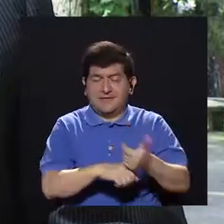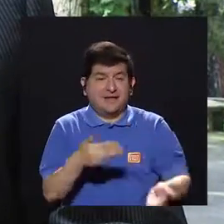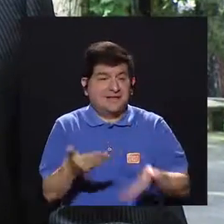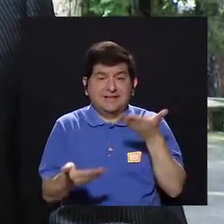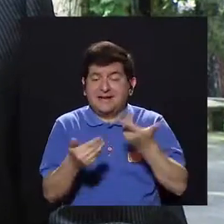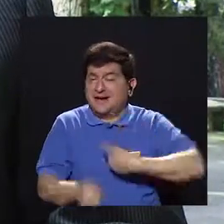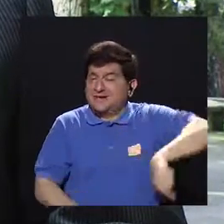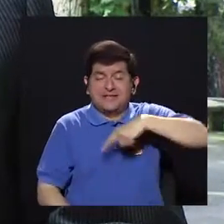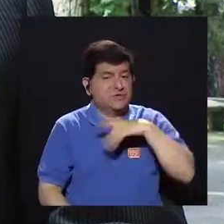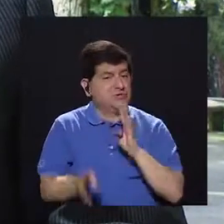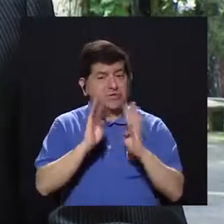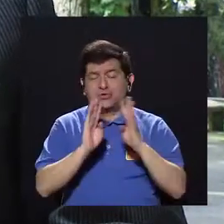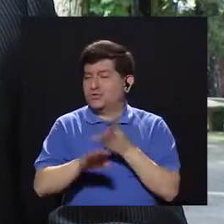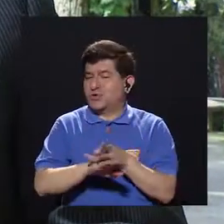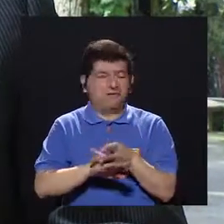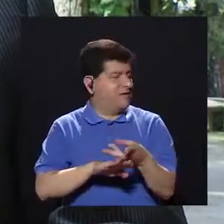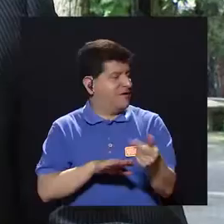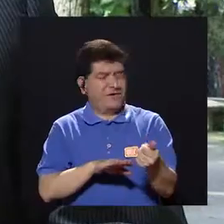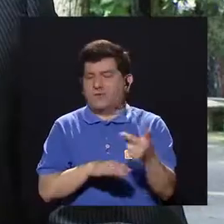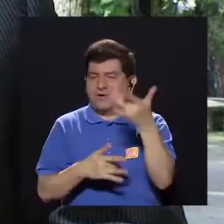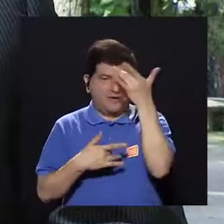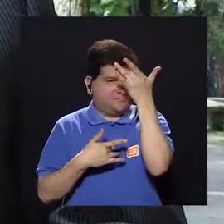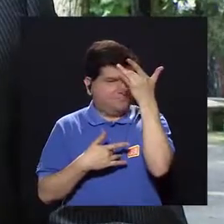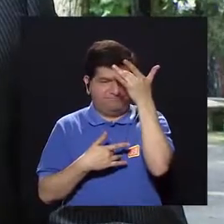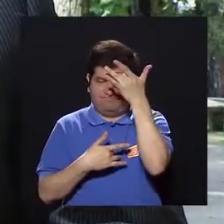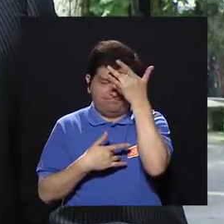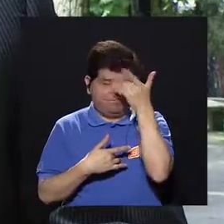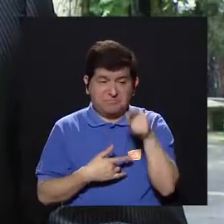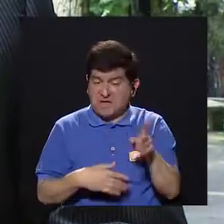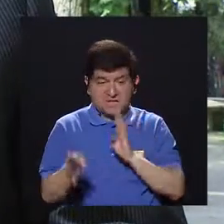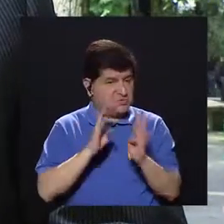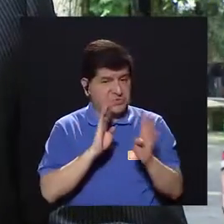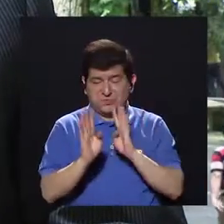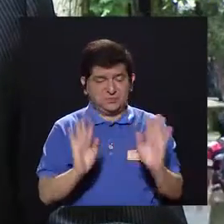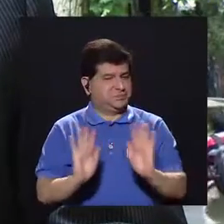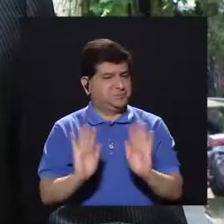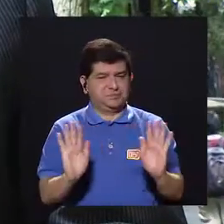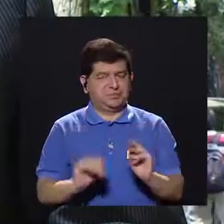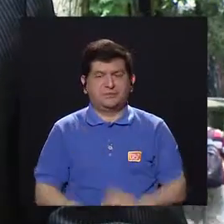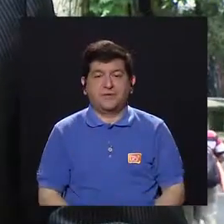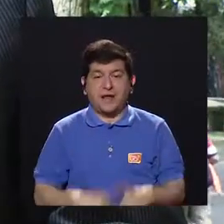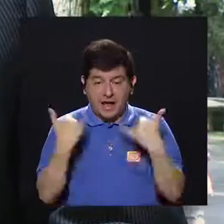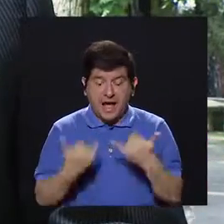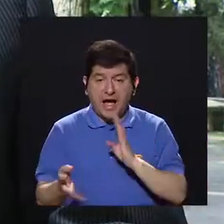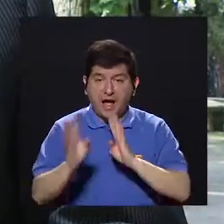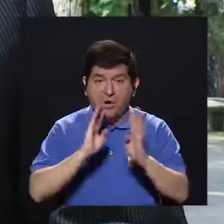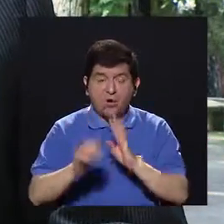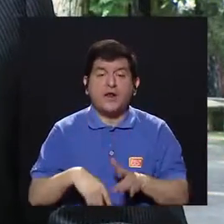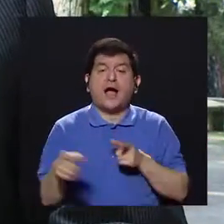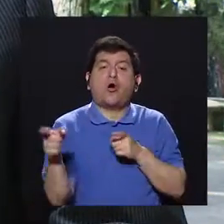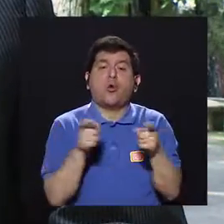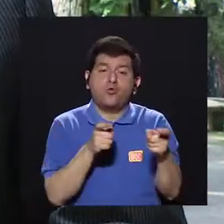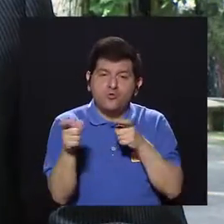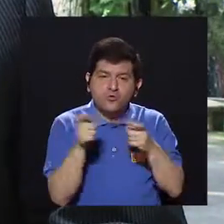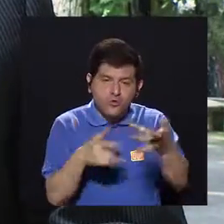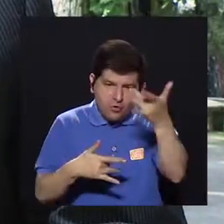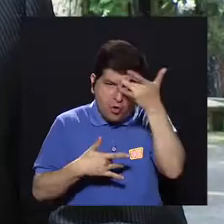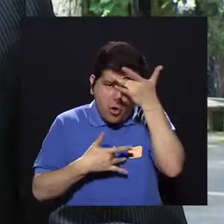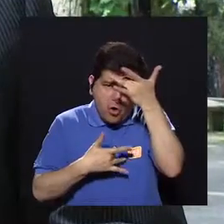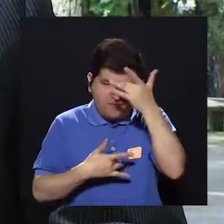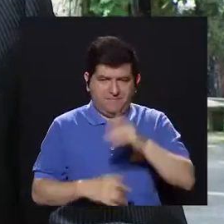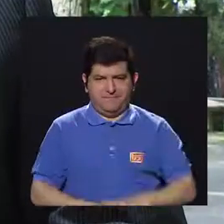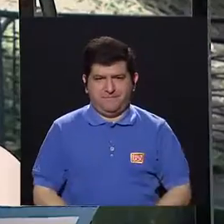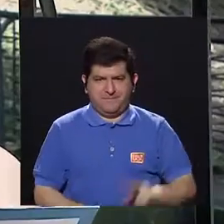enfermedad. No se habla de curación. Lo que se habla actualmente es de control de la enfermedad, o sea, lo que significa no evidencia de